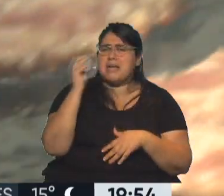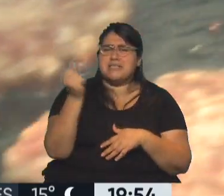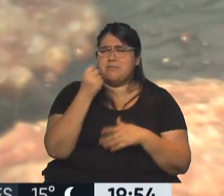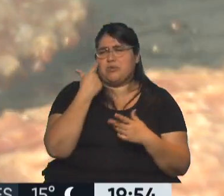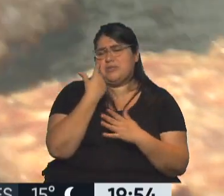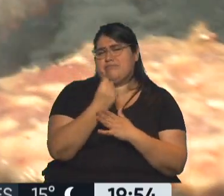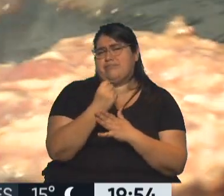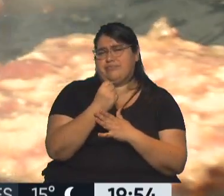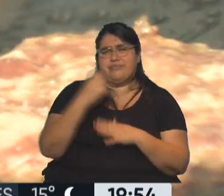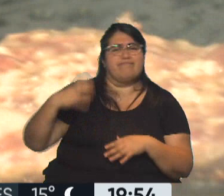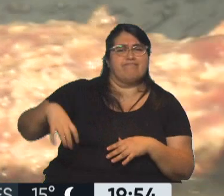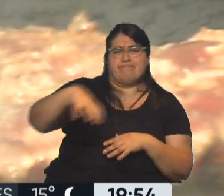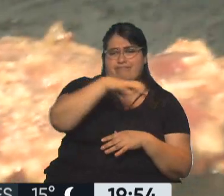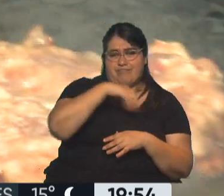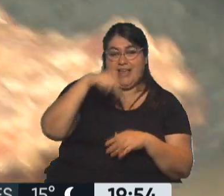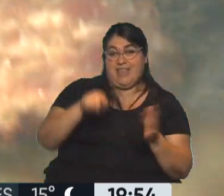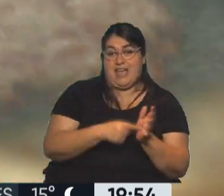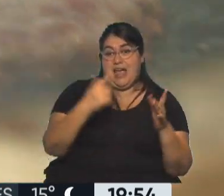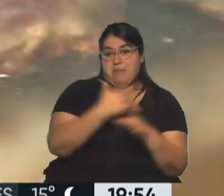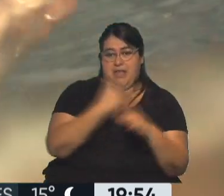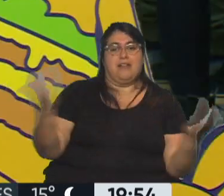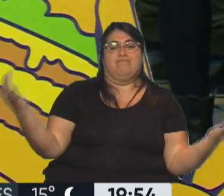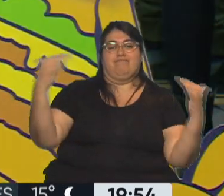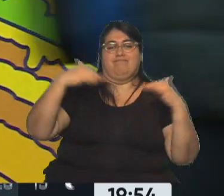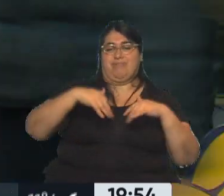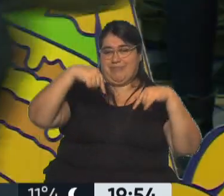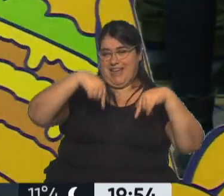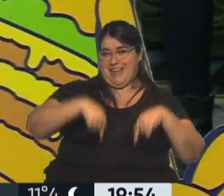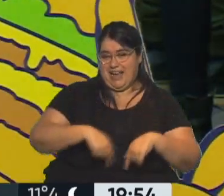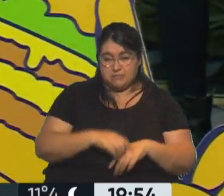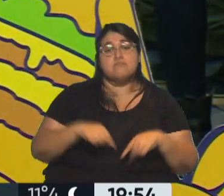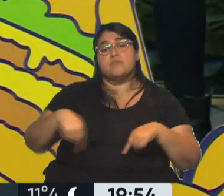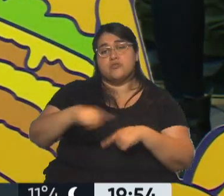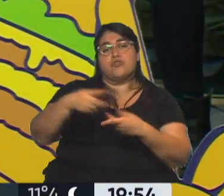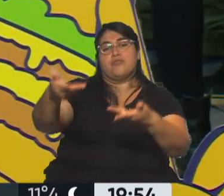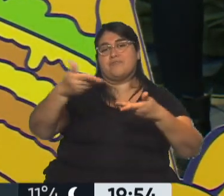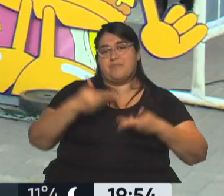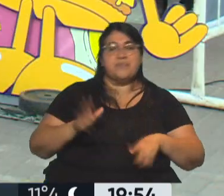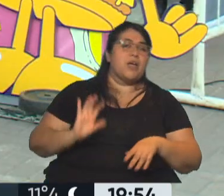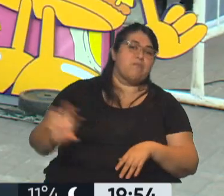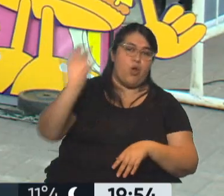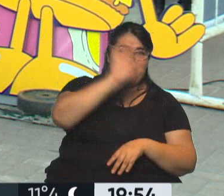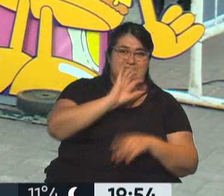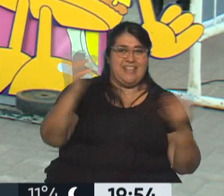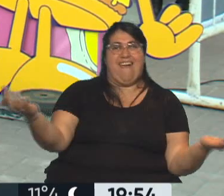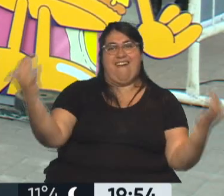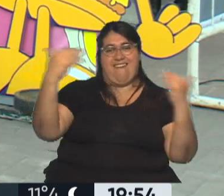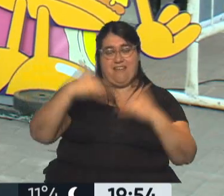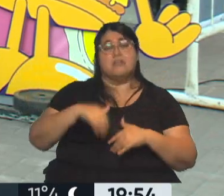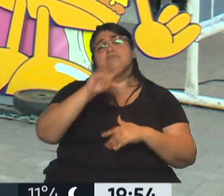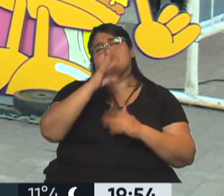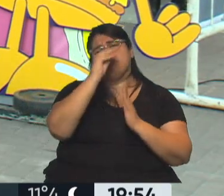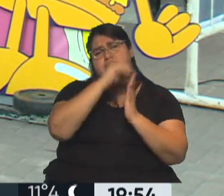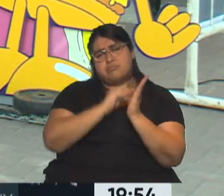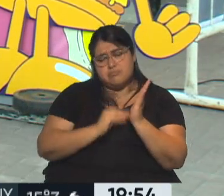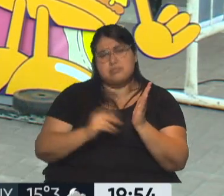este año, para hablar un poco del crecimiento de lo que es la cultura hamburguesera, invitamos a hamburgueserías del interior a que participen. Se postularon por